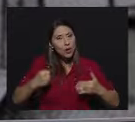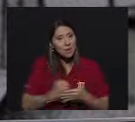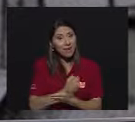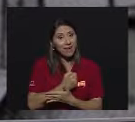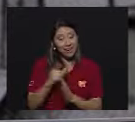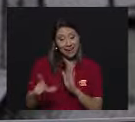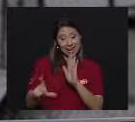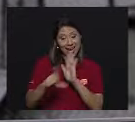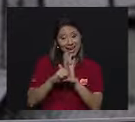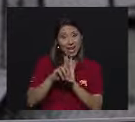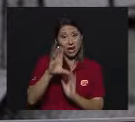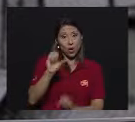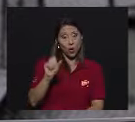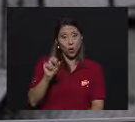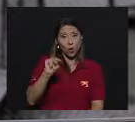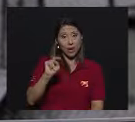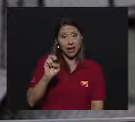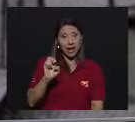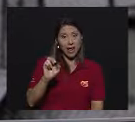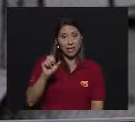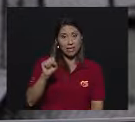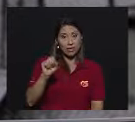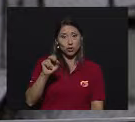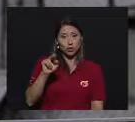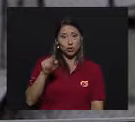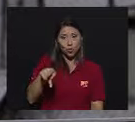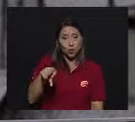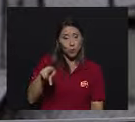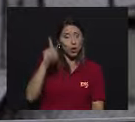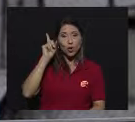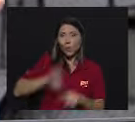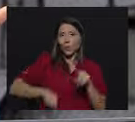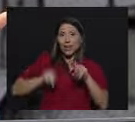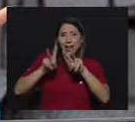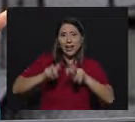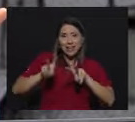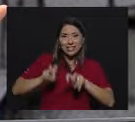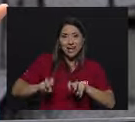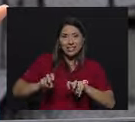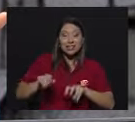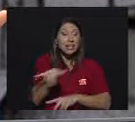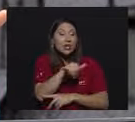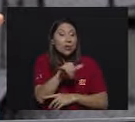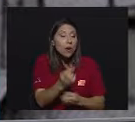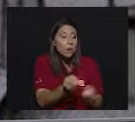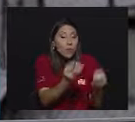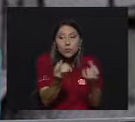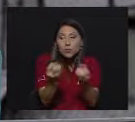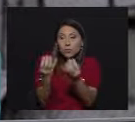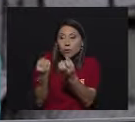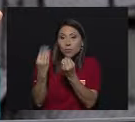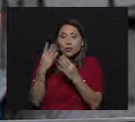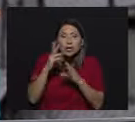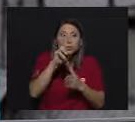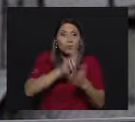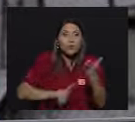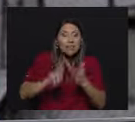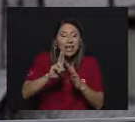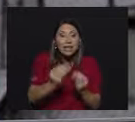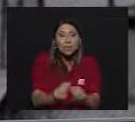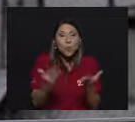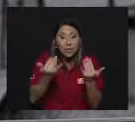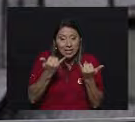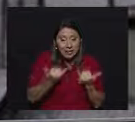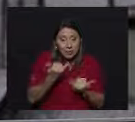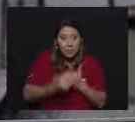ley sobre el CONESUB no pudiera analizarse, porque también, así como muchas universidades públicas, estamos en procesos de